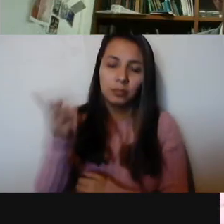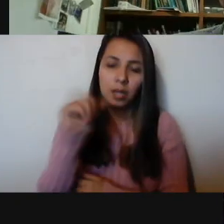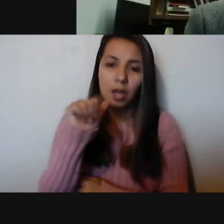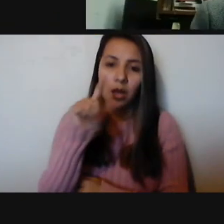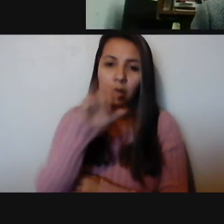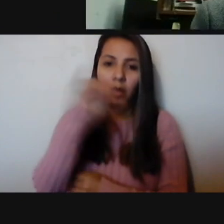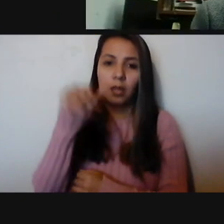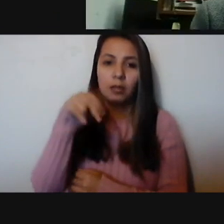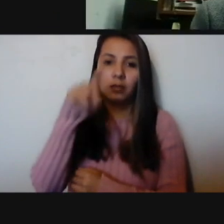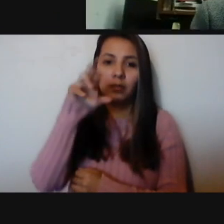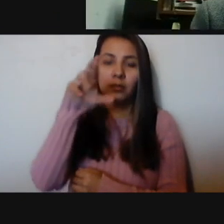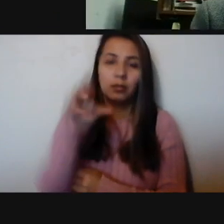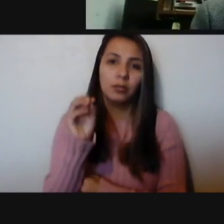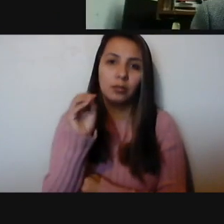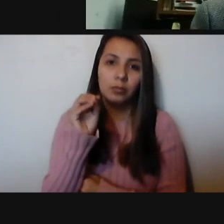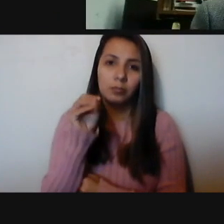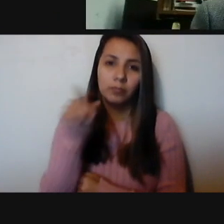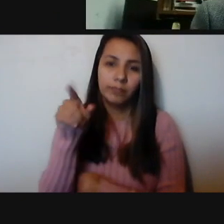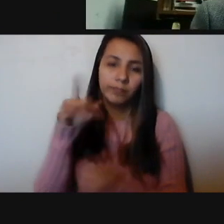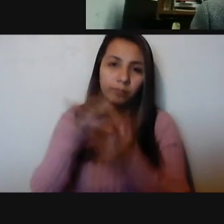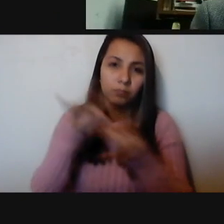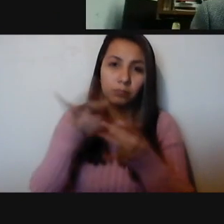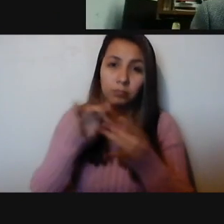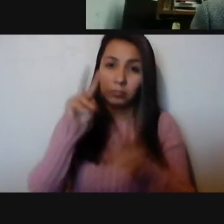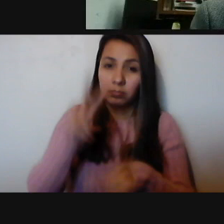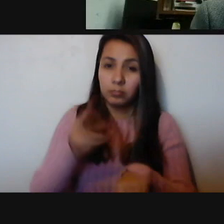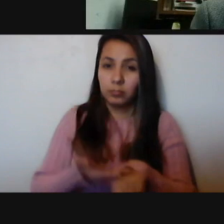comentarios. Por supuesto, agradezco a Alejandro